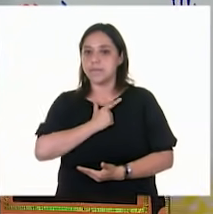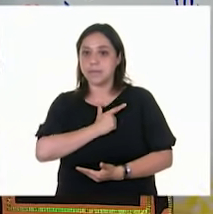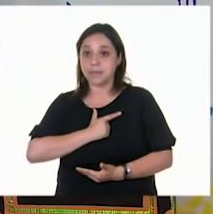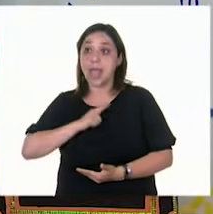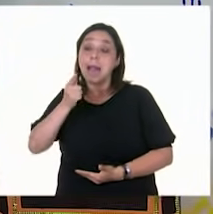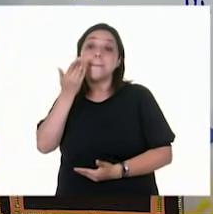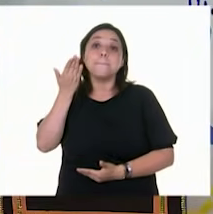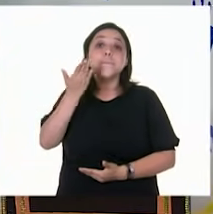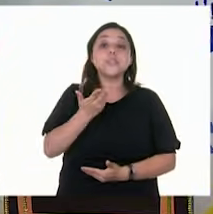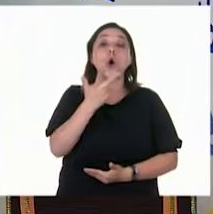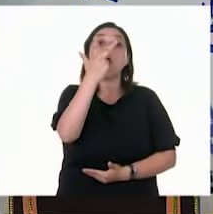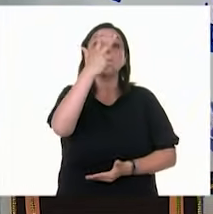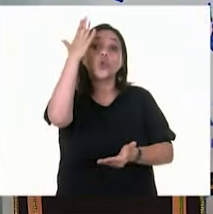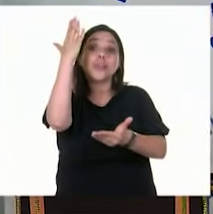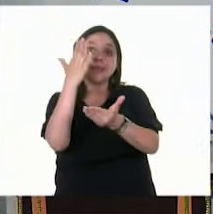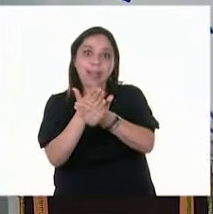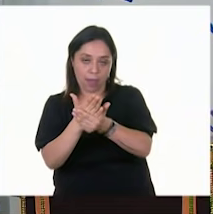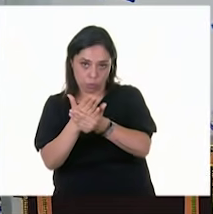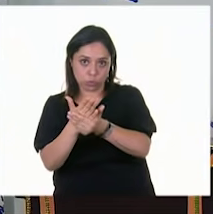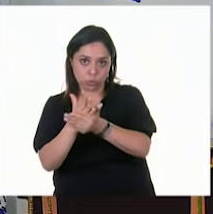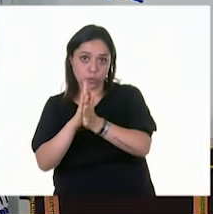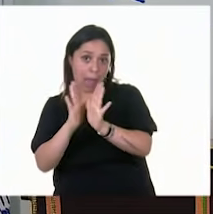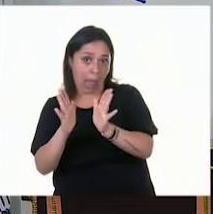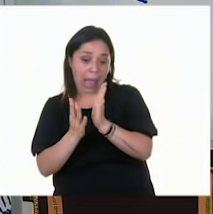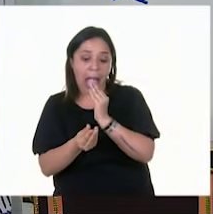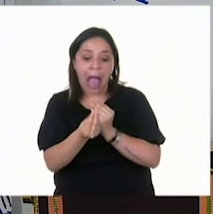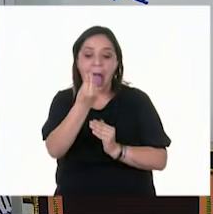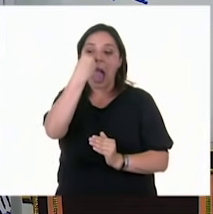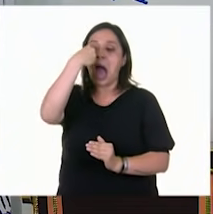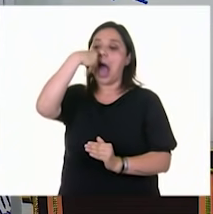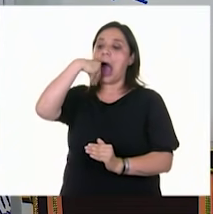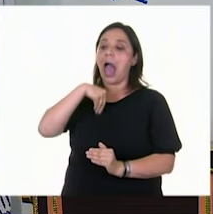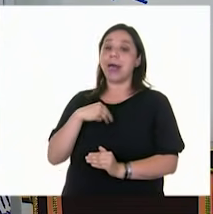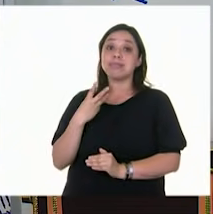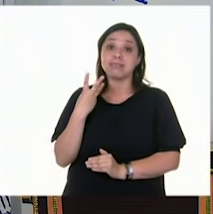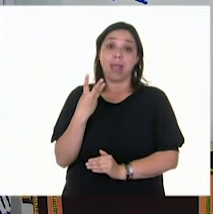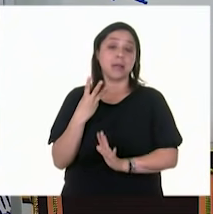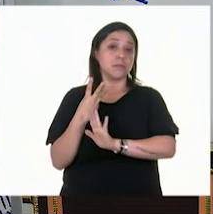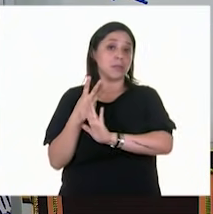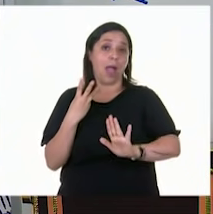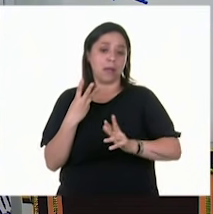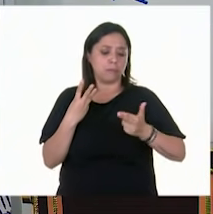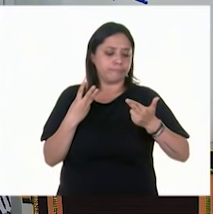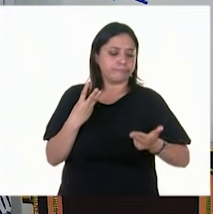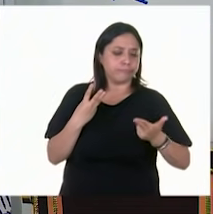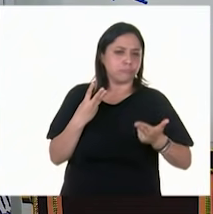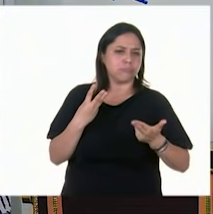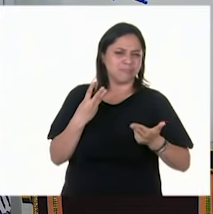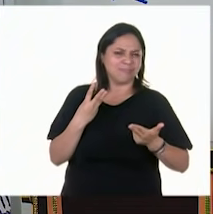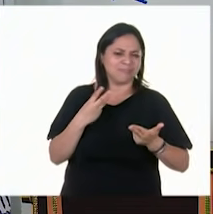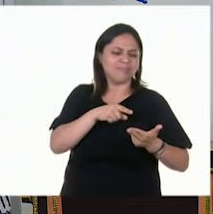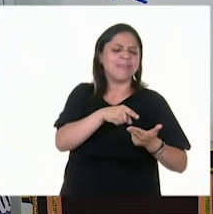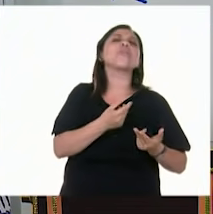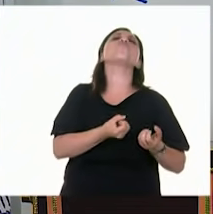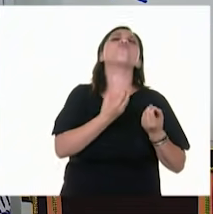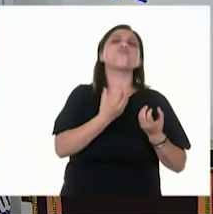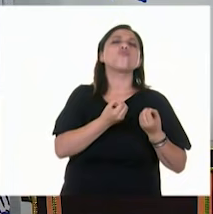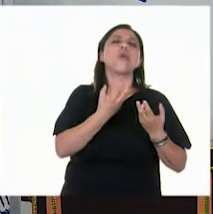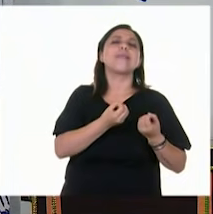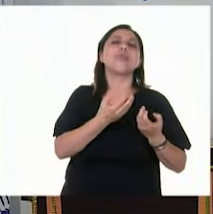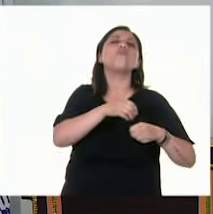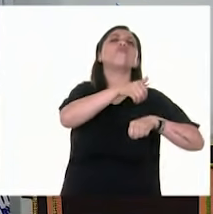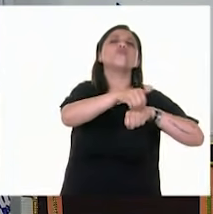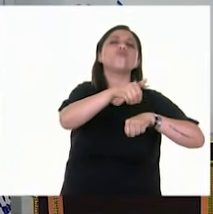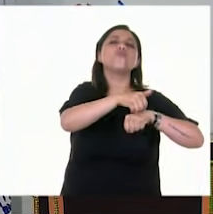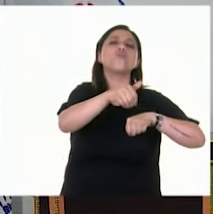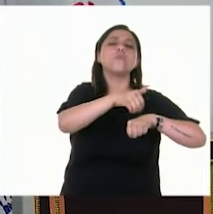8 tacos y ya se comió 3, ¿qué fracción del total de tacos que ordenó ya se comió? Vamos a ver.